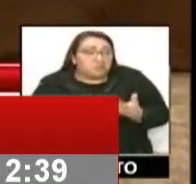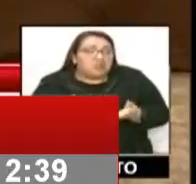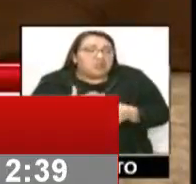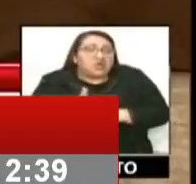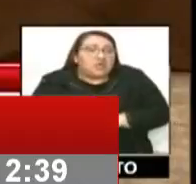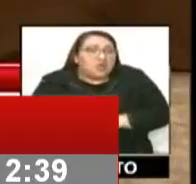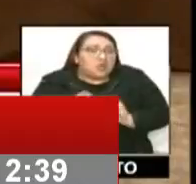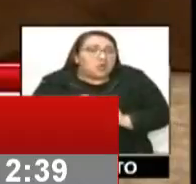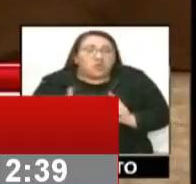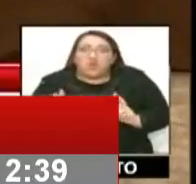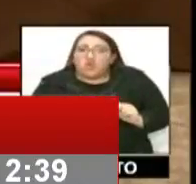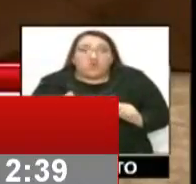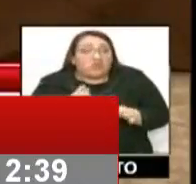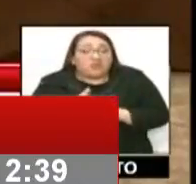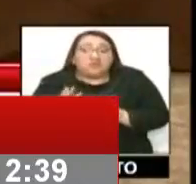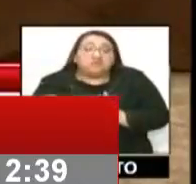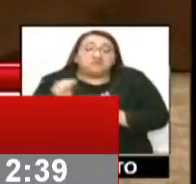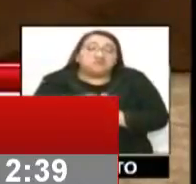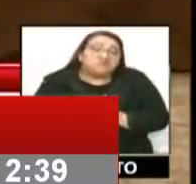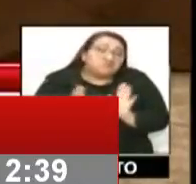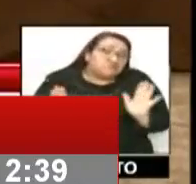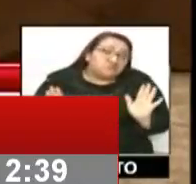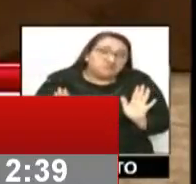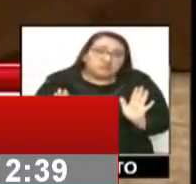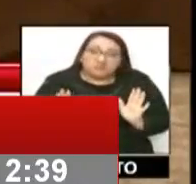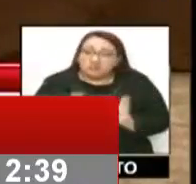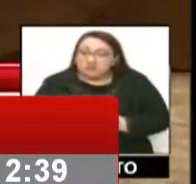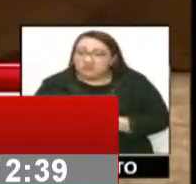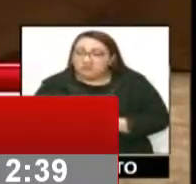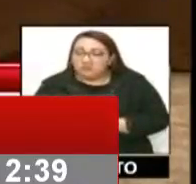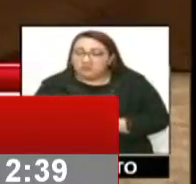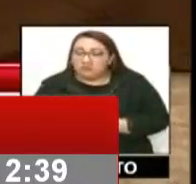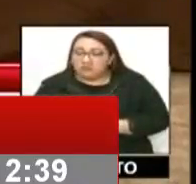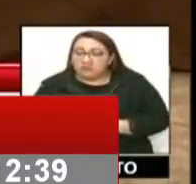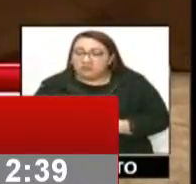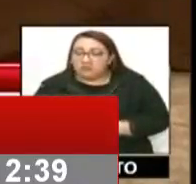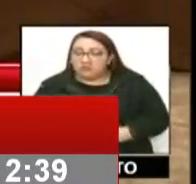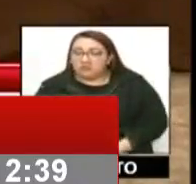o podría no ir si es que... Colegas.